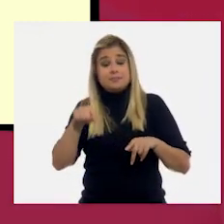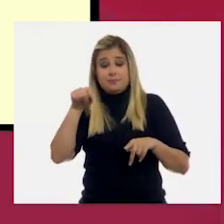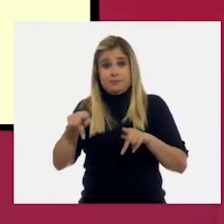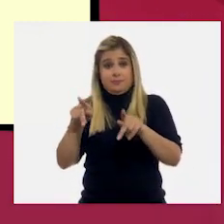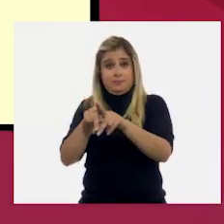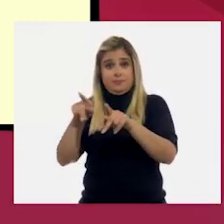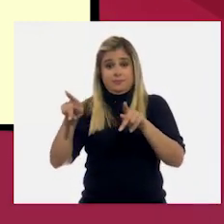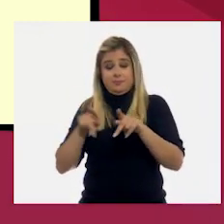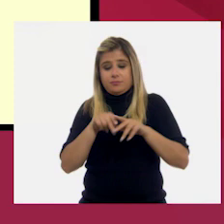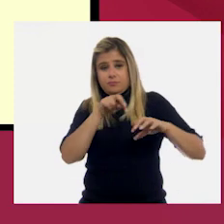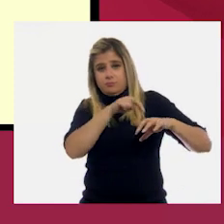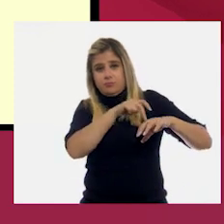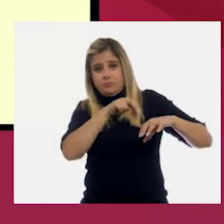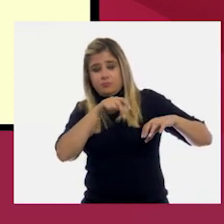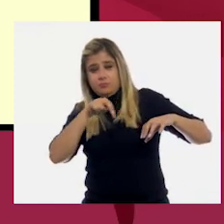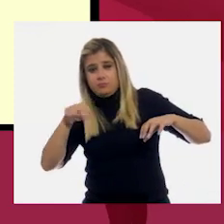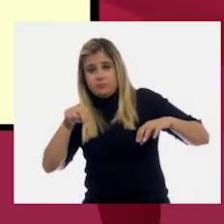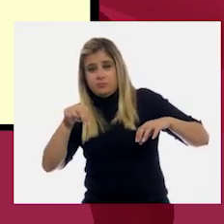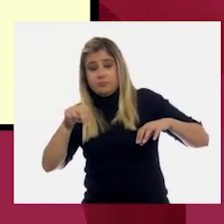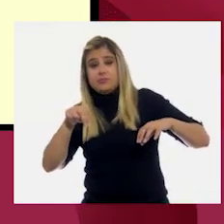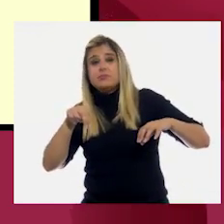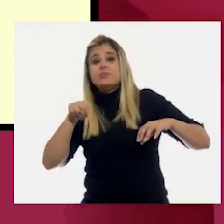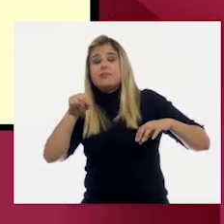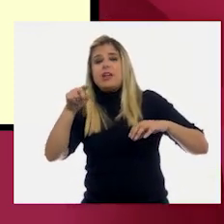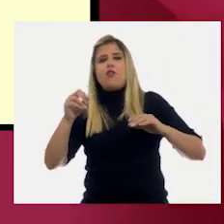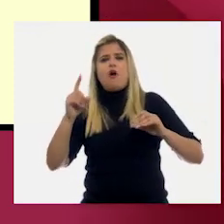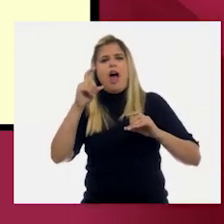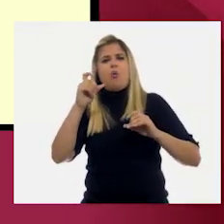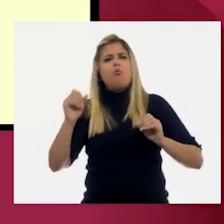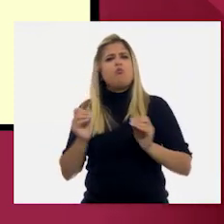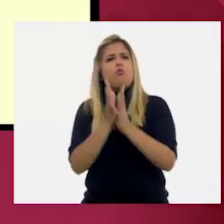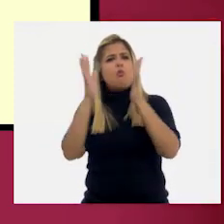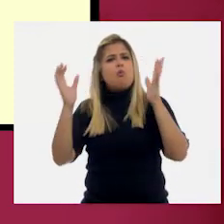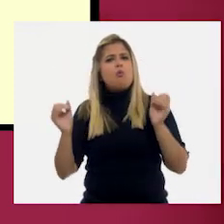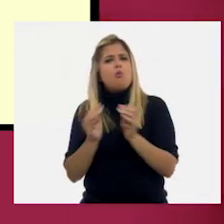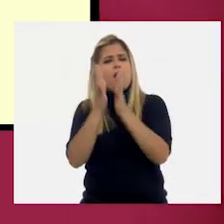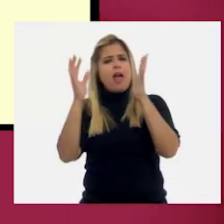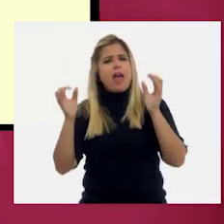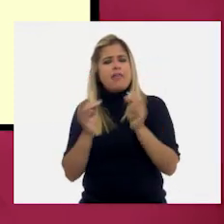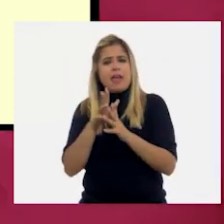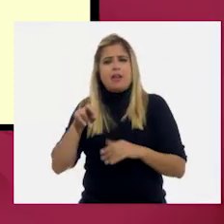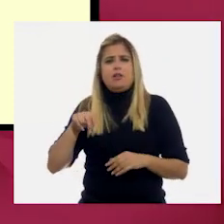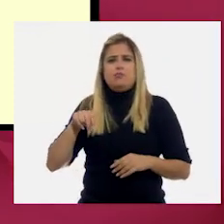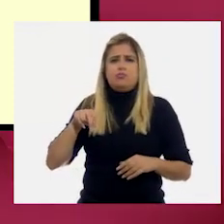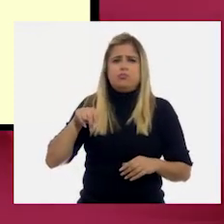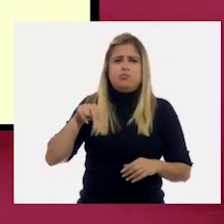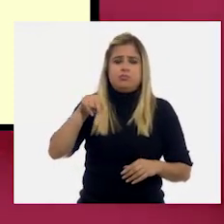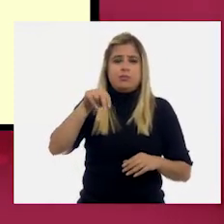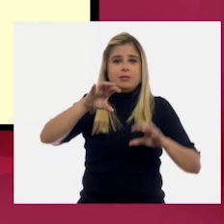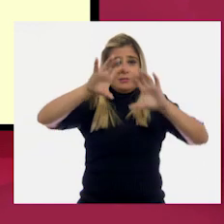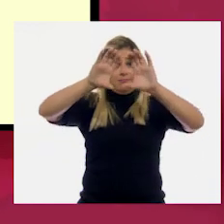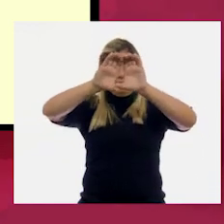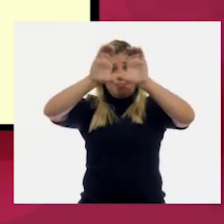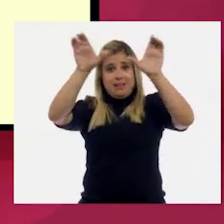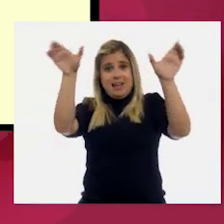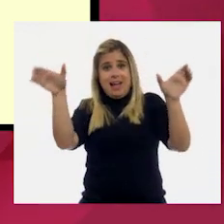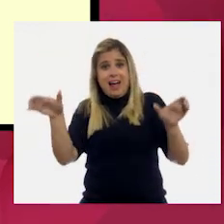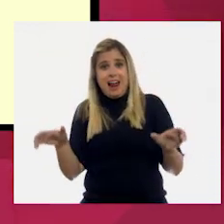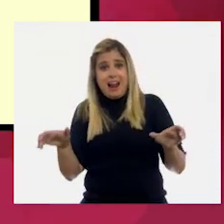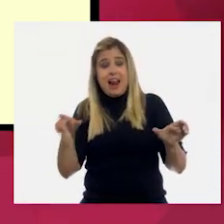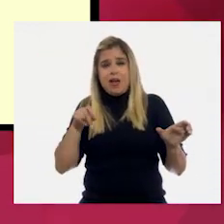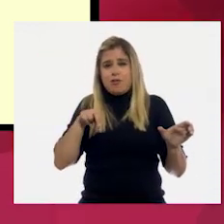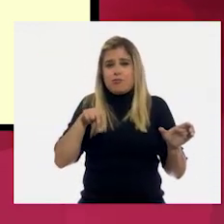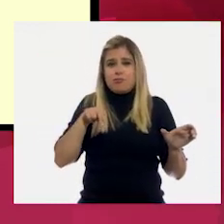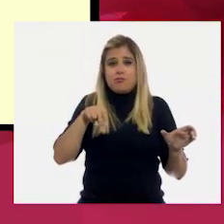la plaza, si caminamos hacia la fuente y luego pasamos por los arcos, estaremos